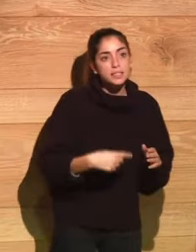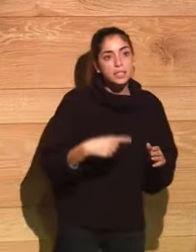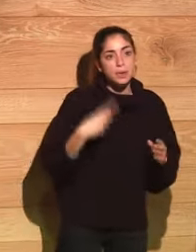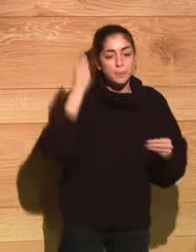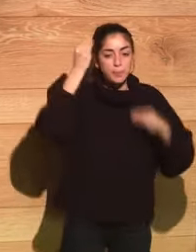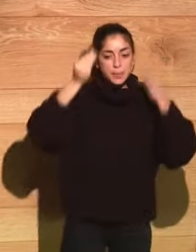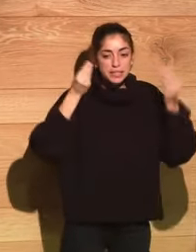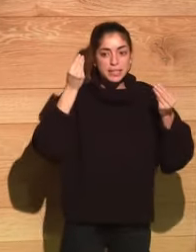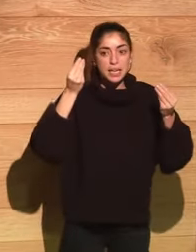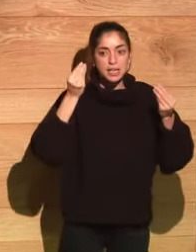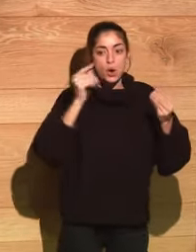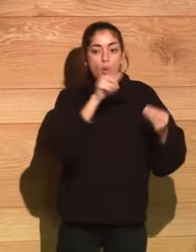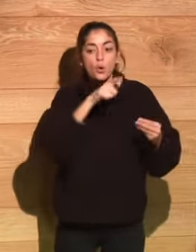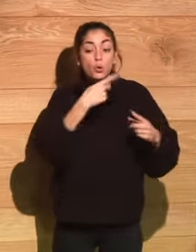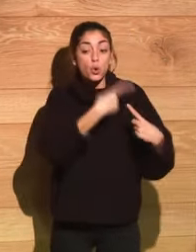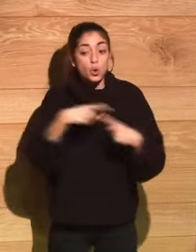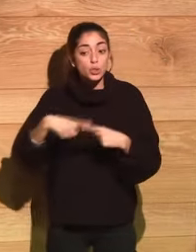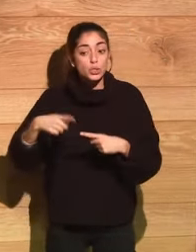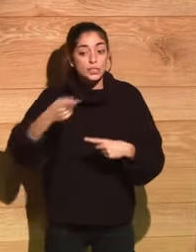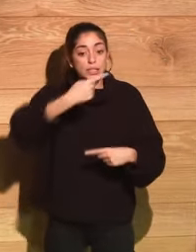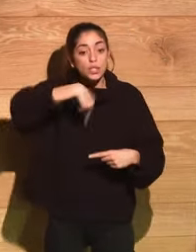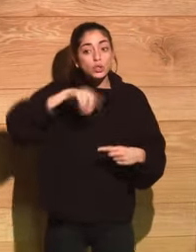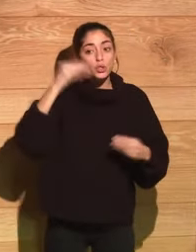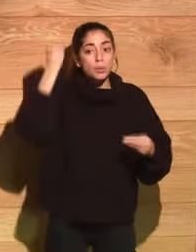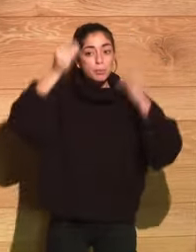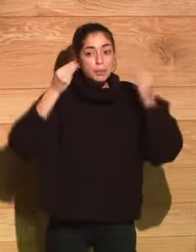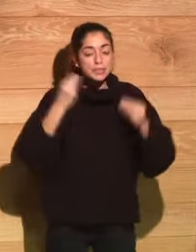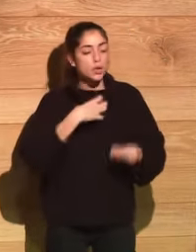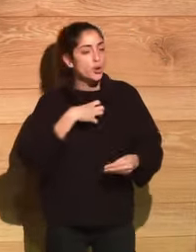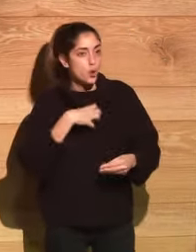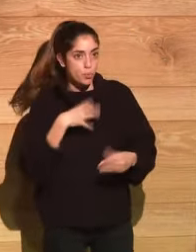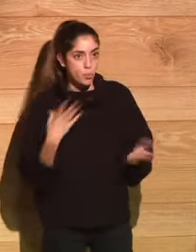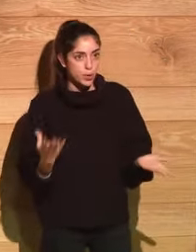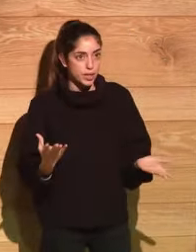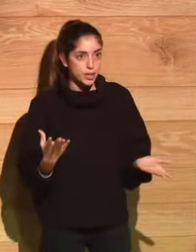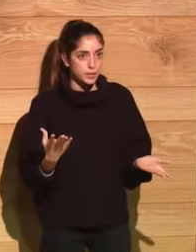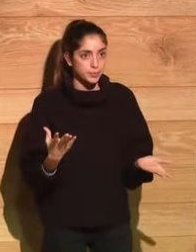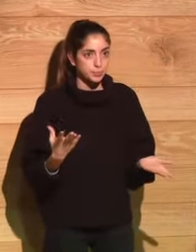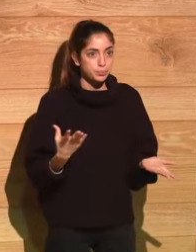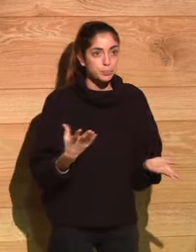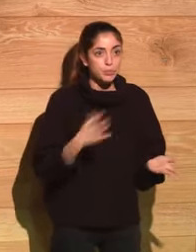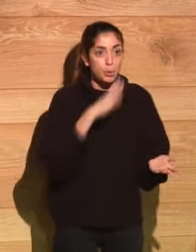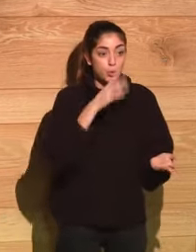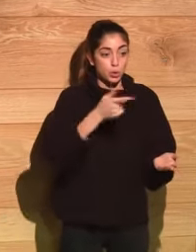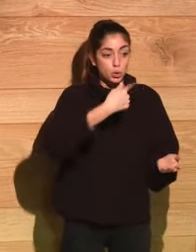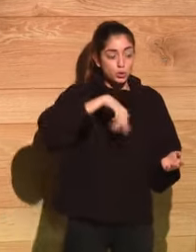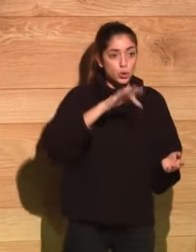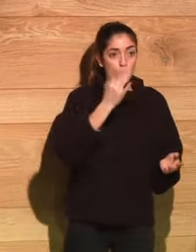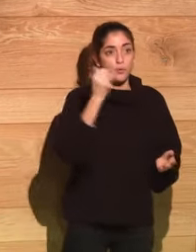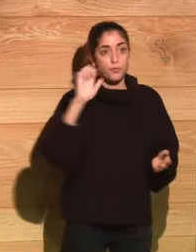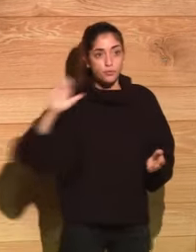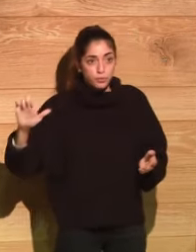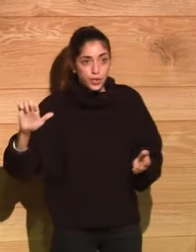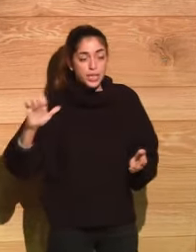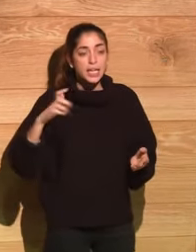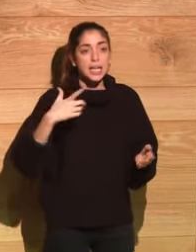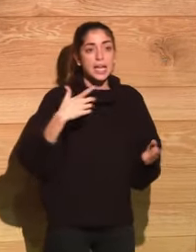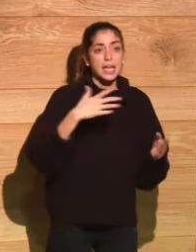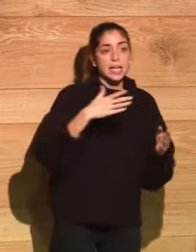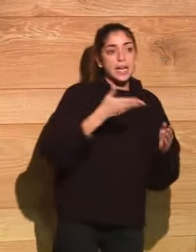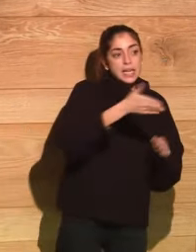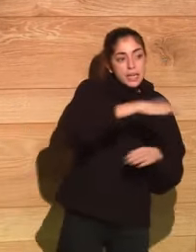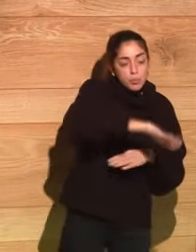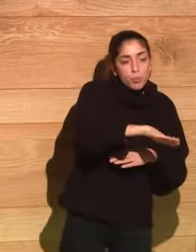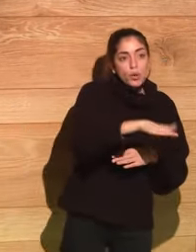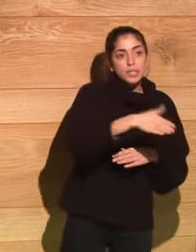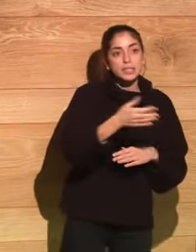nos gusta pensar es precisamente en lo impensable, ¿no? Por eso pensamos tanto en la fe, por eso pensamos tanto en la muerte, por eso pensamos tanto en